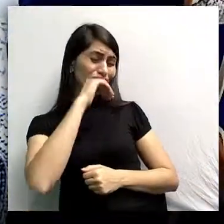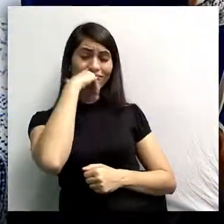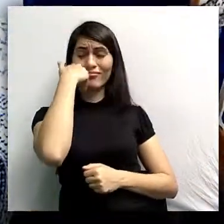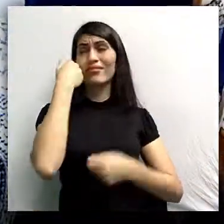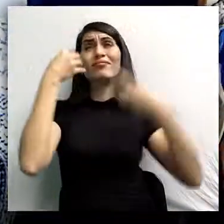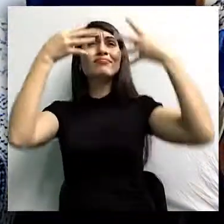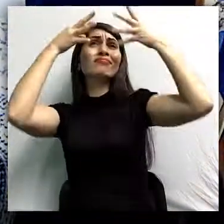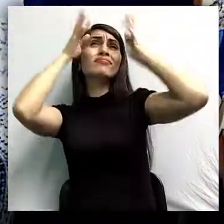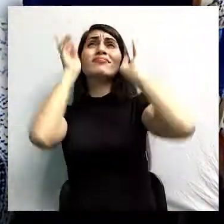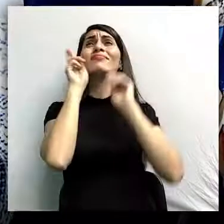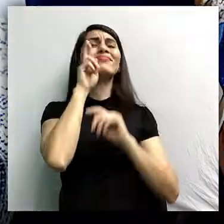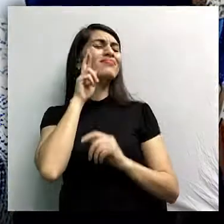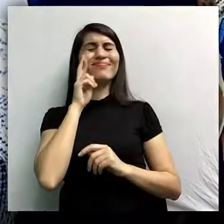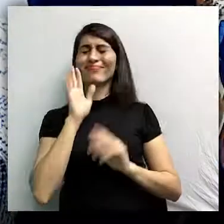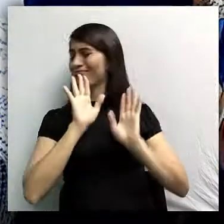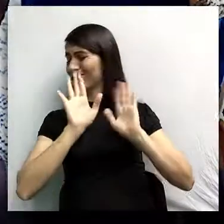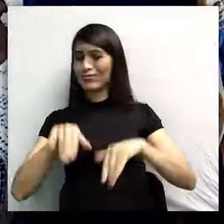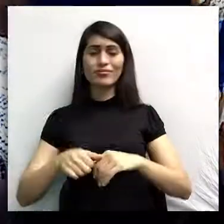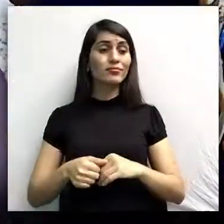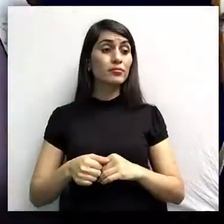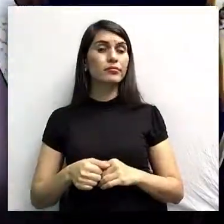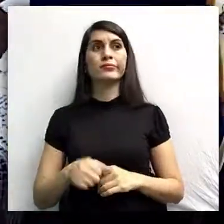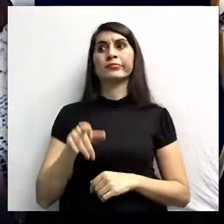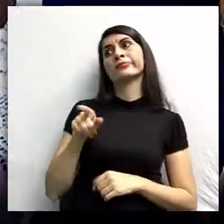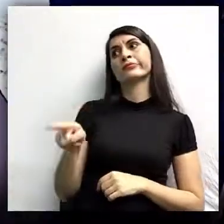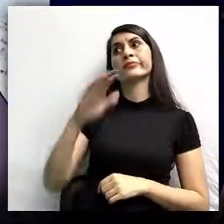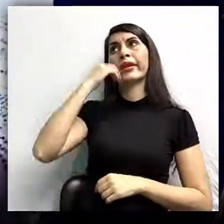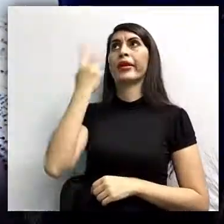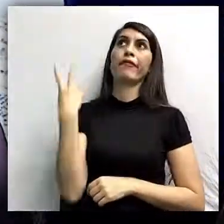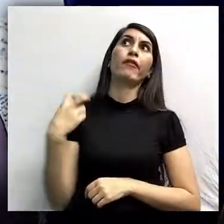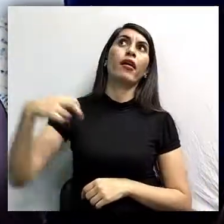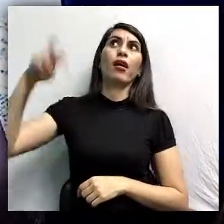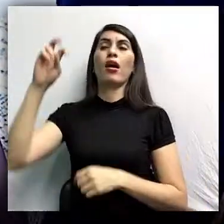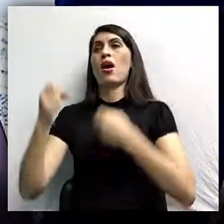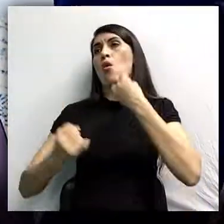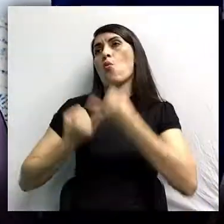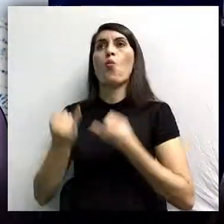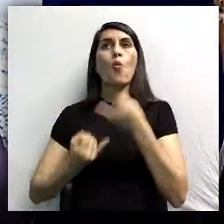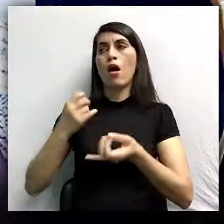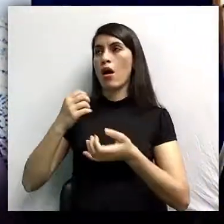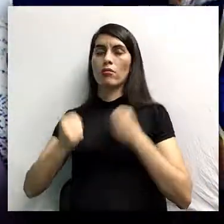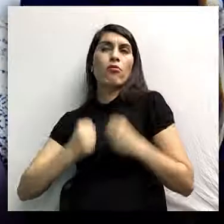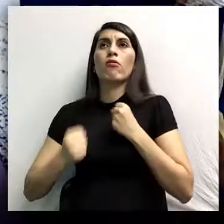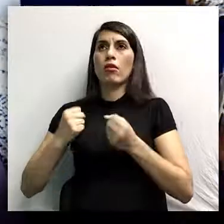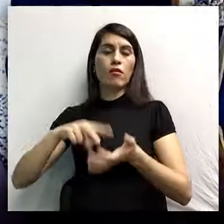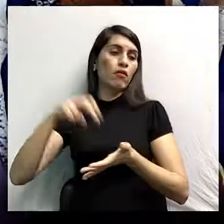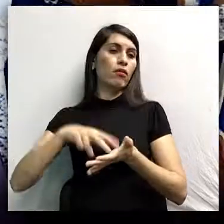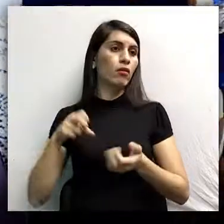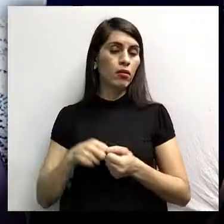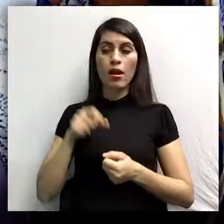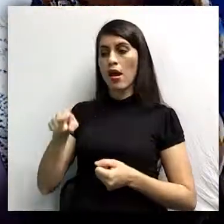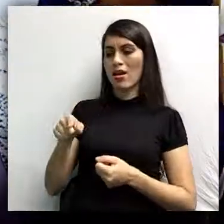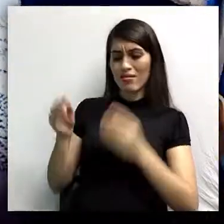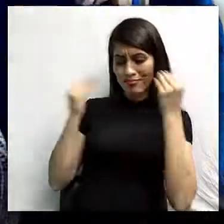Yo no quiero ser una princesa rosa. Ella quiere viajar, jugar, correr y brincar. Quiere vestir